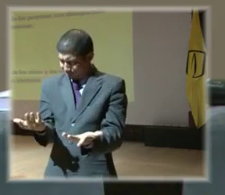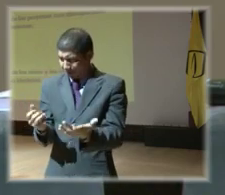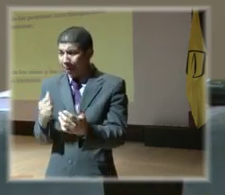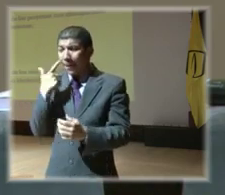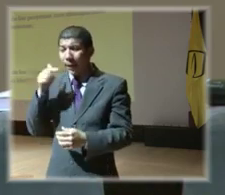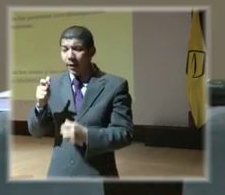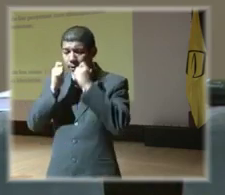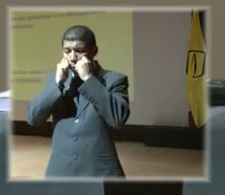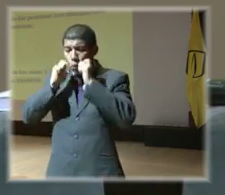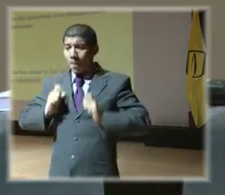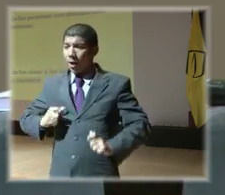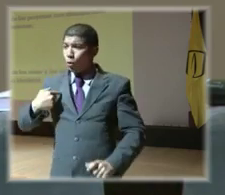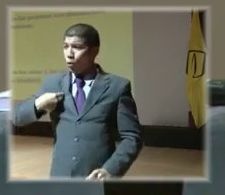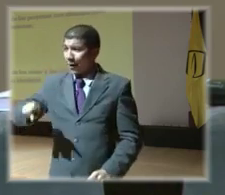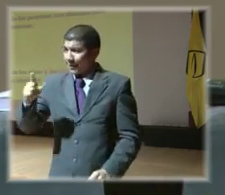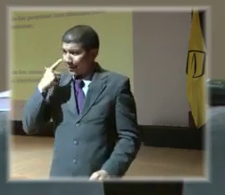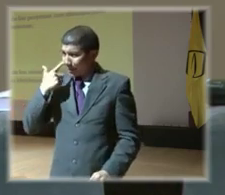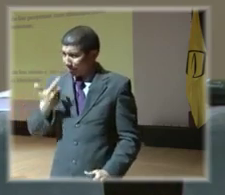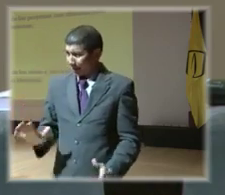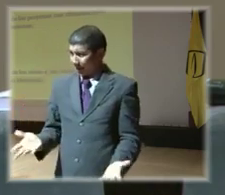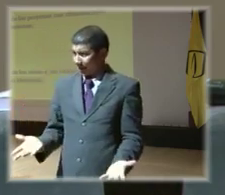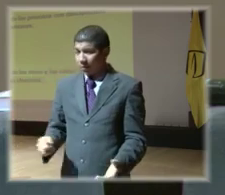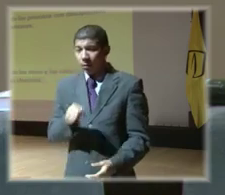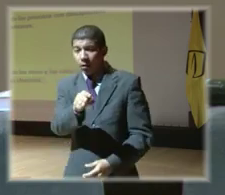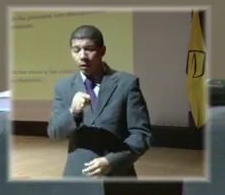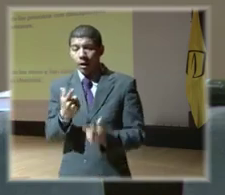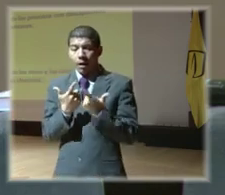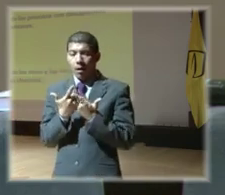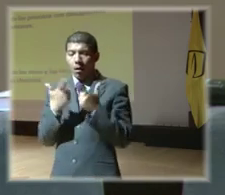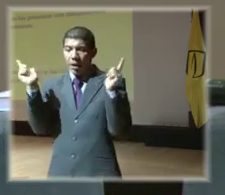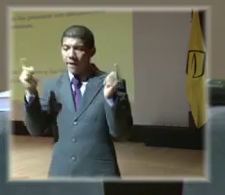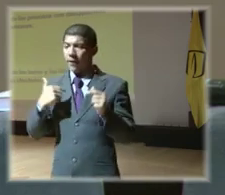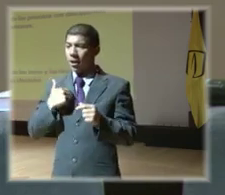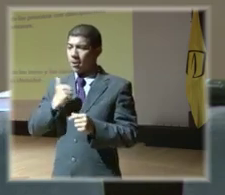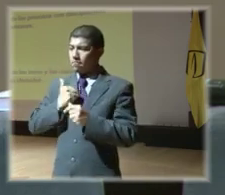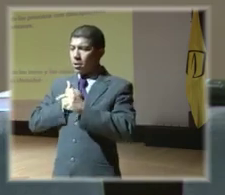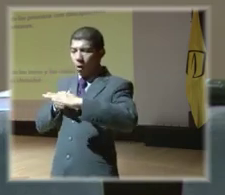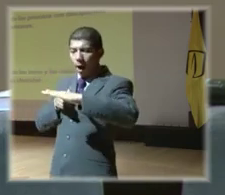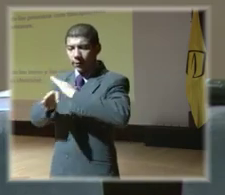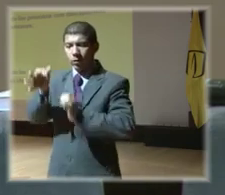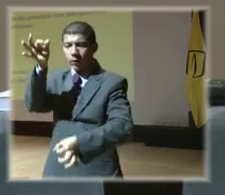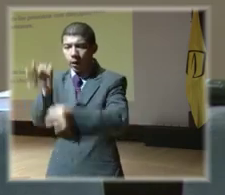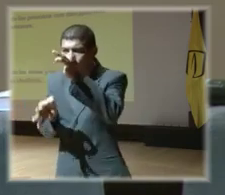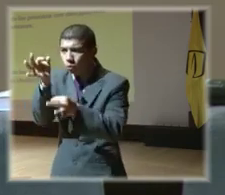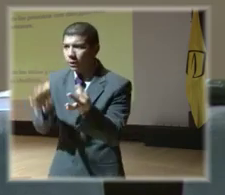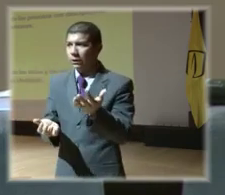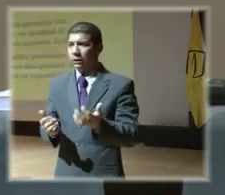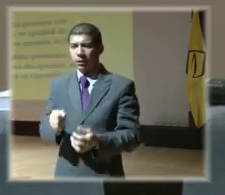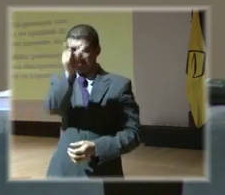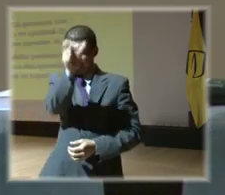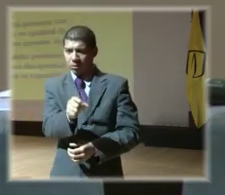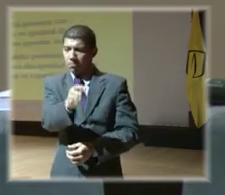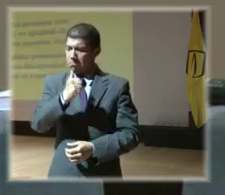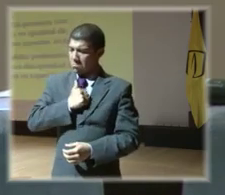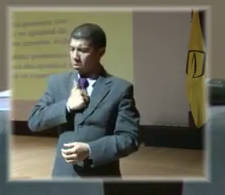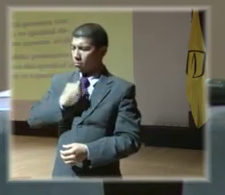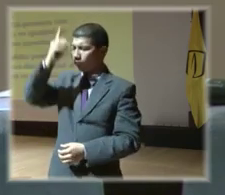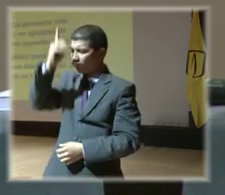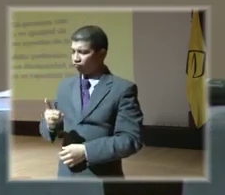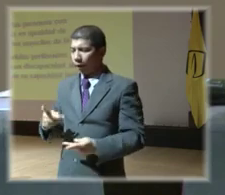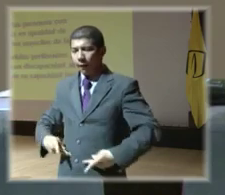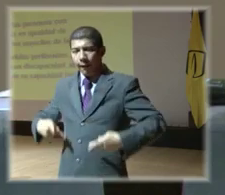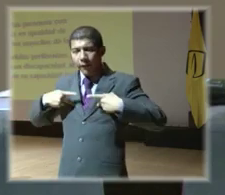va a poder ejercer su libertad, no va a poder ejercer su derecho de acceso a la justicia, es una persona que no va a poder tomar decisiones a lo largo